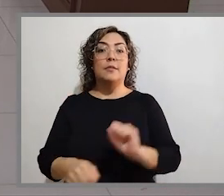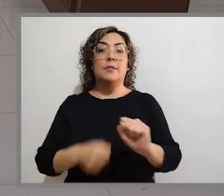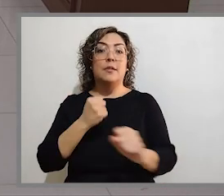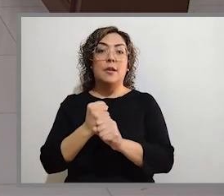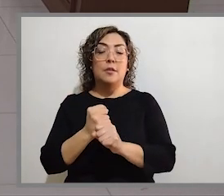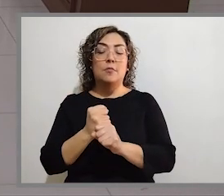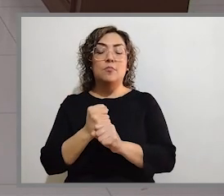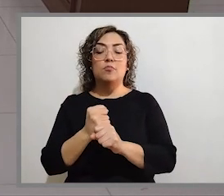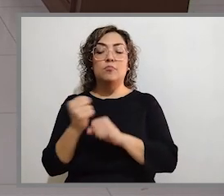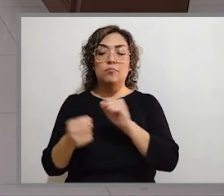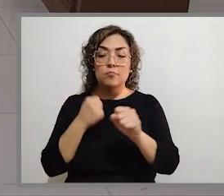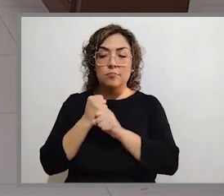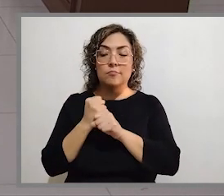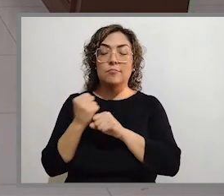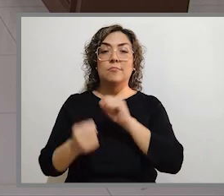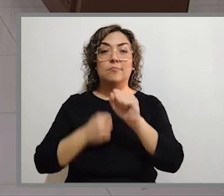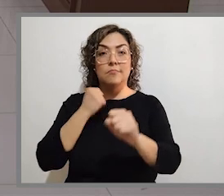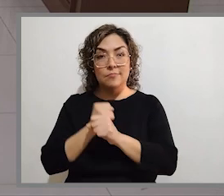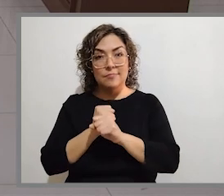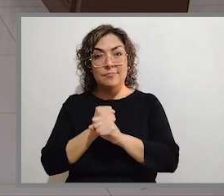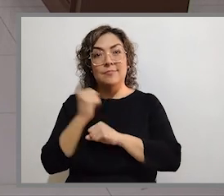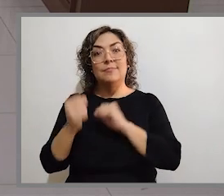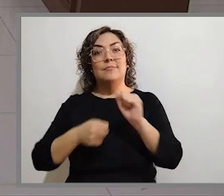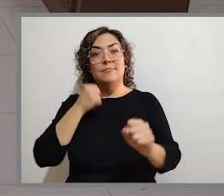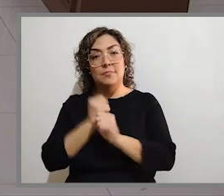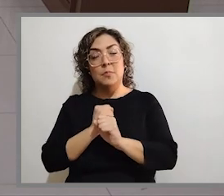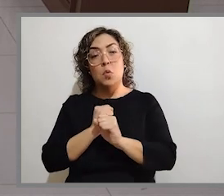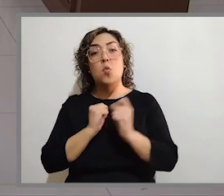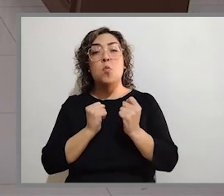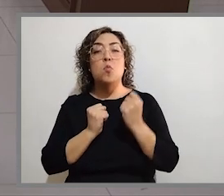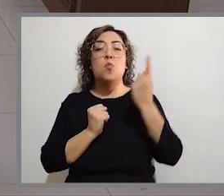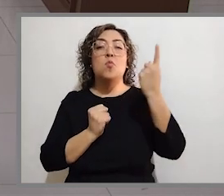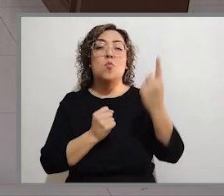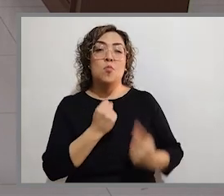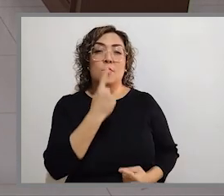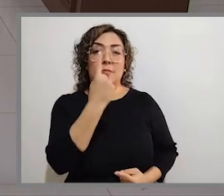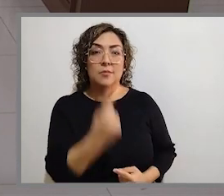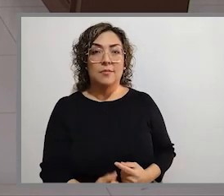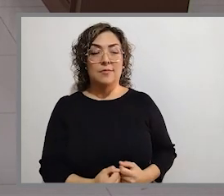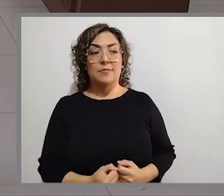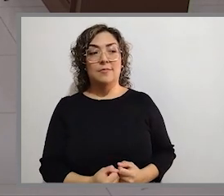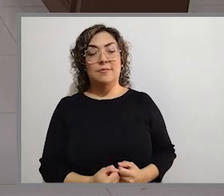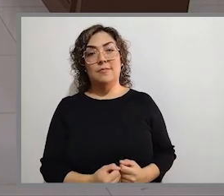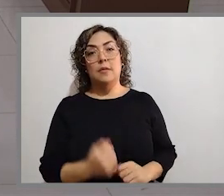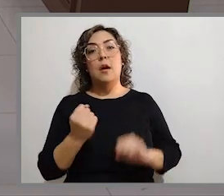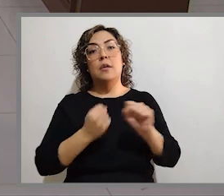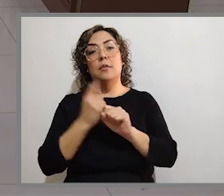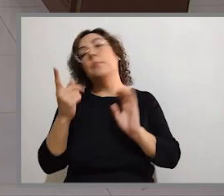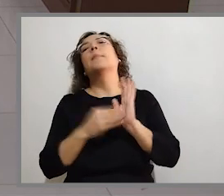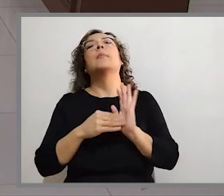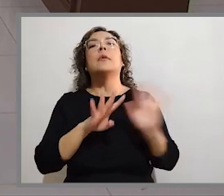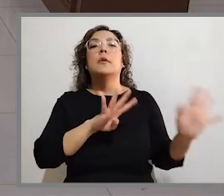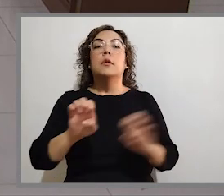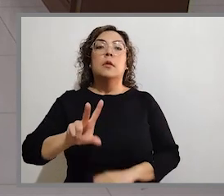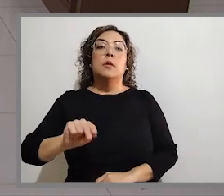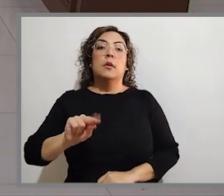decentes, porque iban llegando de una en una, de dos en dos, las primeras senadoras llegaron hasta 1980, o sea, fue